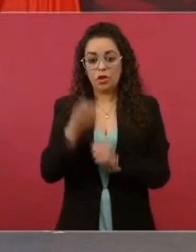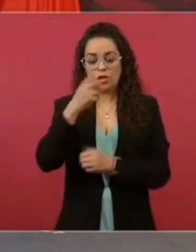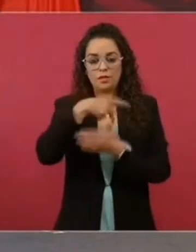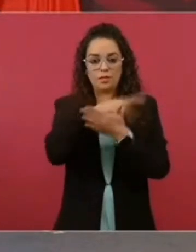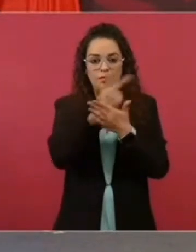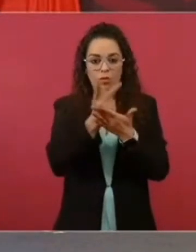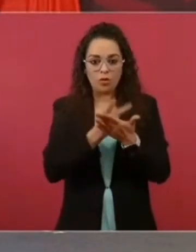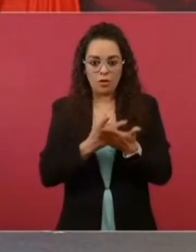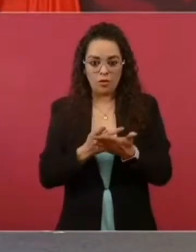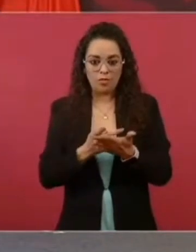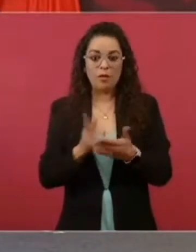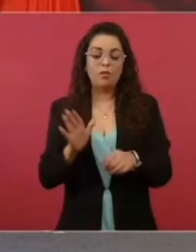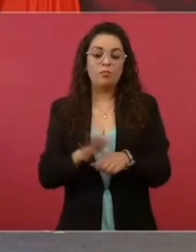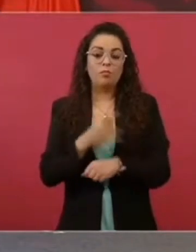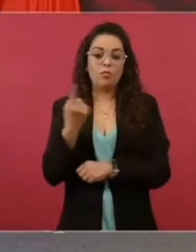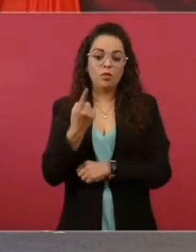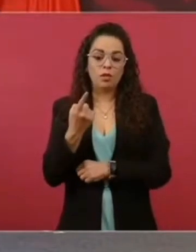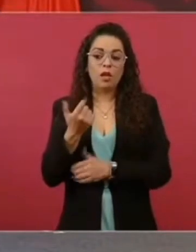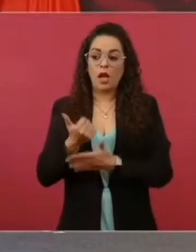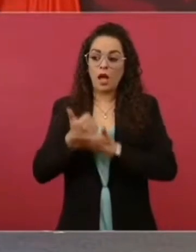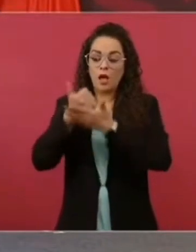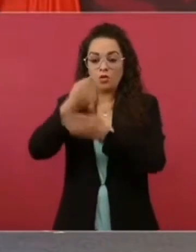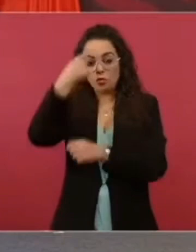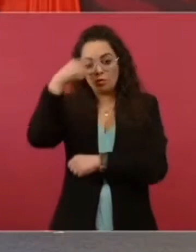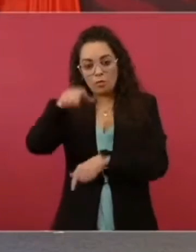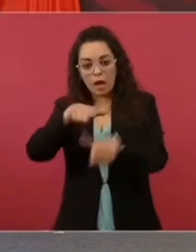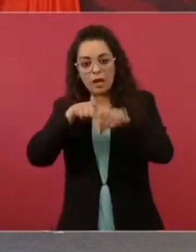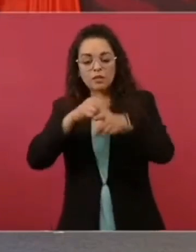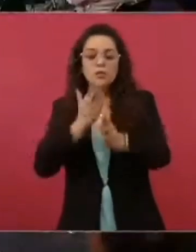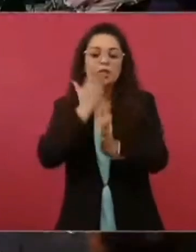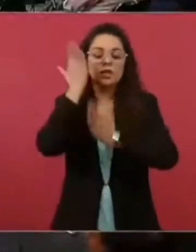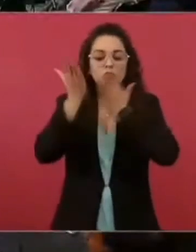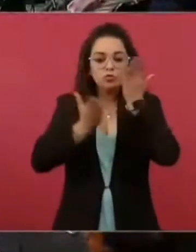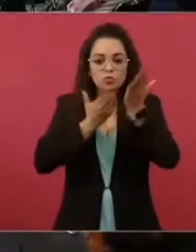con oportunidades de estudio y con oportunidades de trabajo.